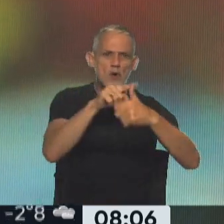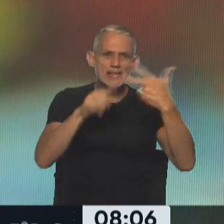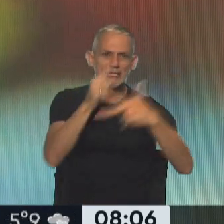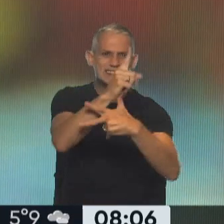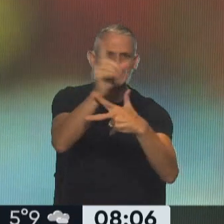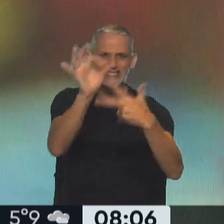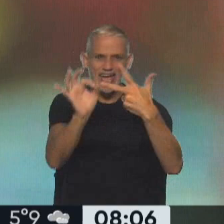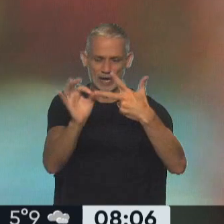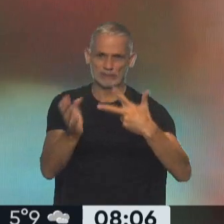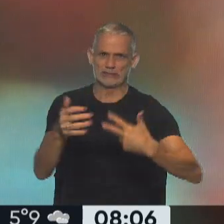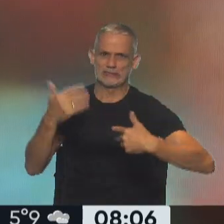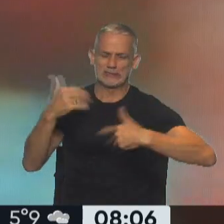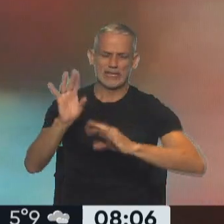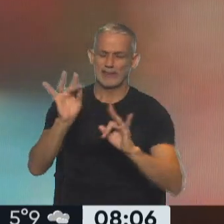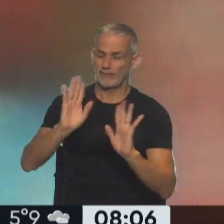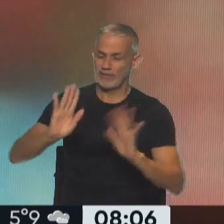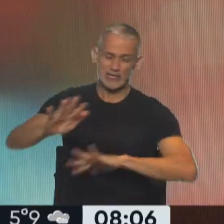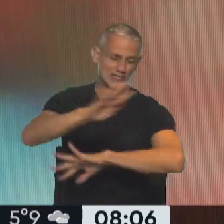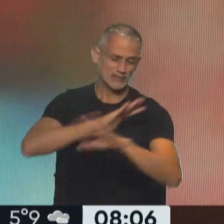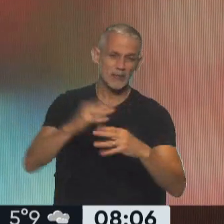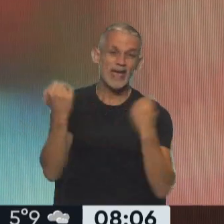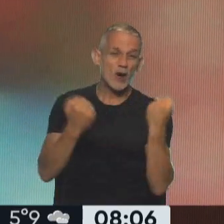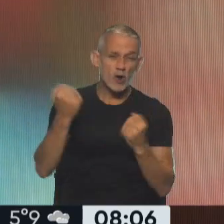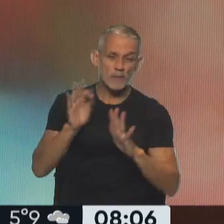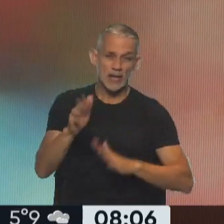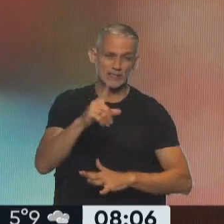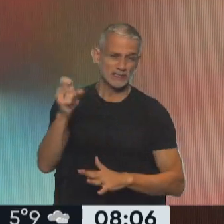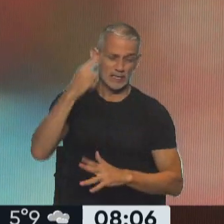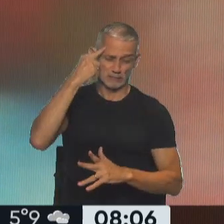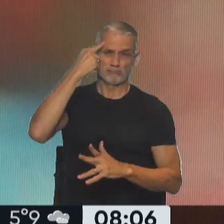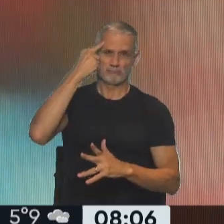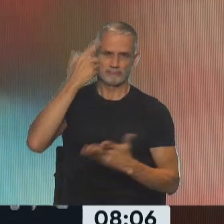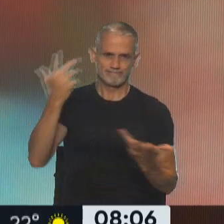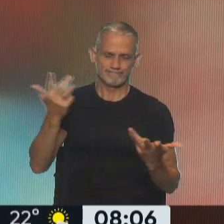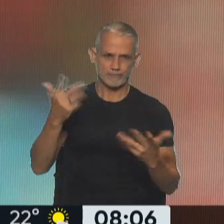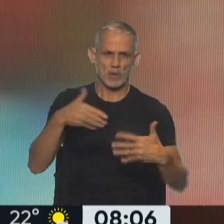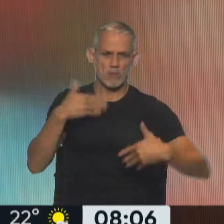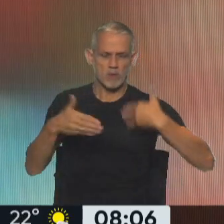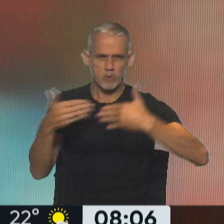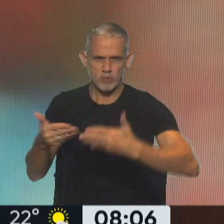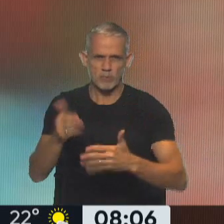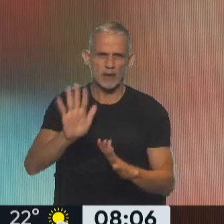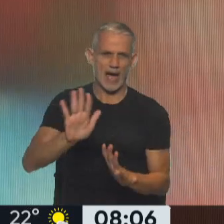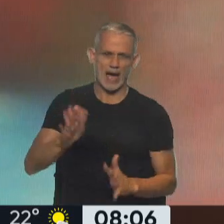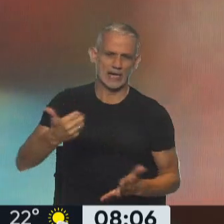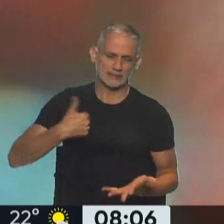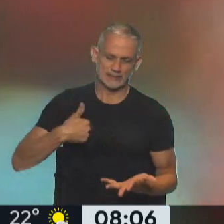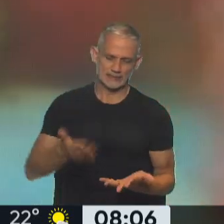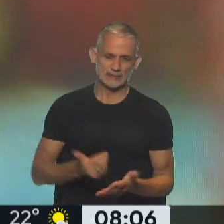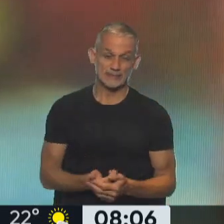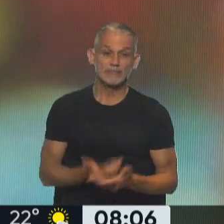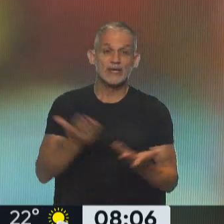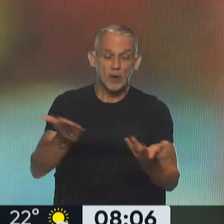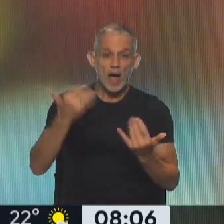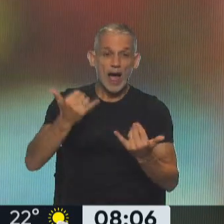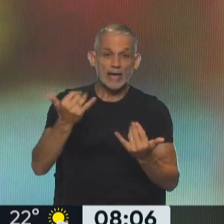a los 100, en una economía con este efecto inercial, ¿no?, que tiene tan fuerte, que donde se